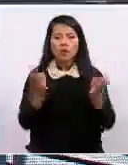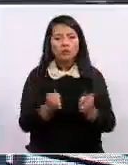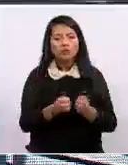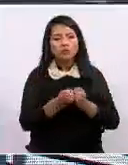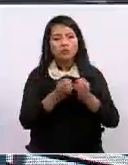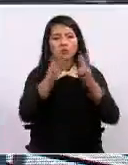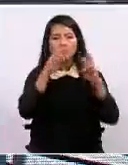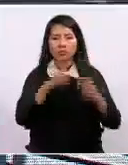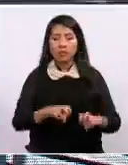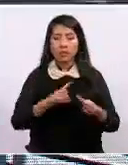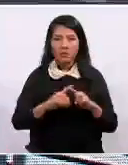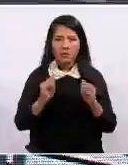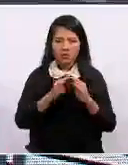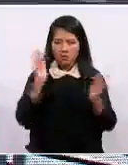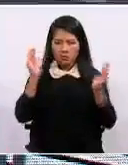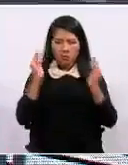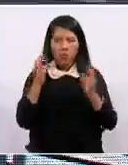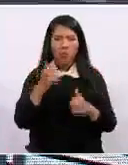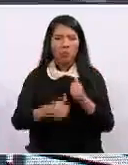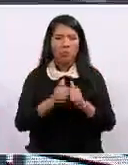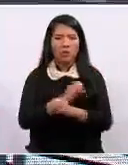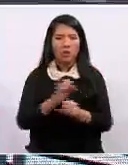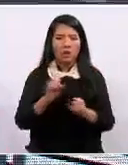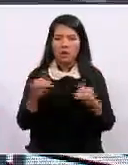mismos no se encontró ningún tipo de irregularidad.